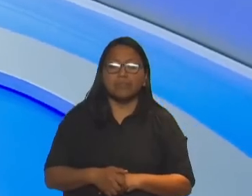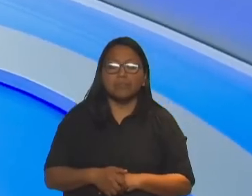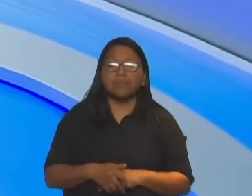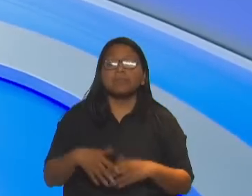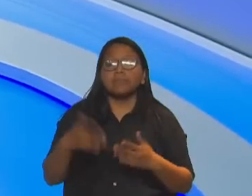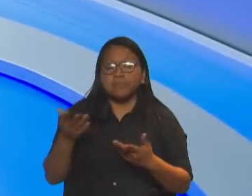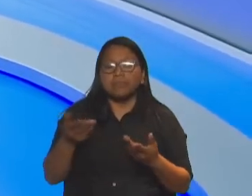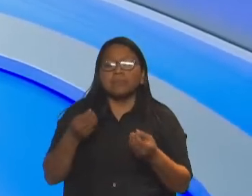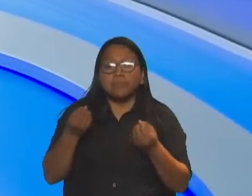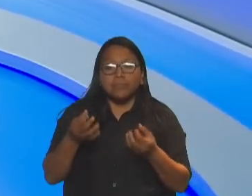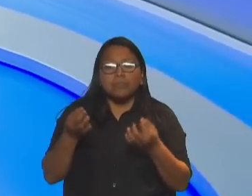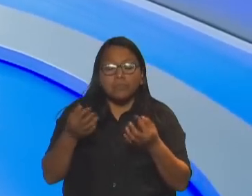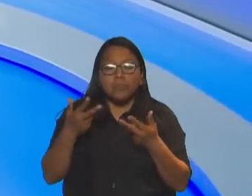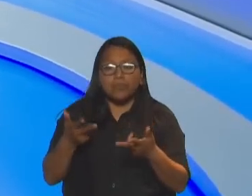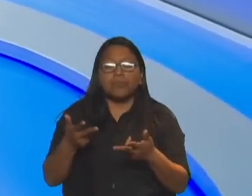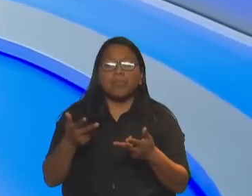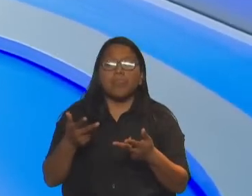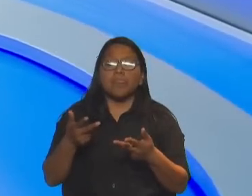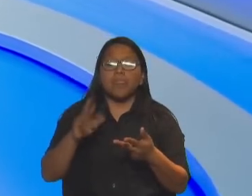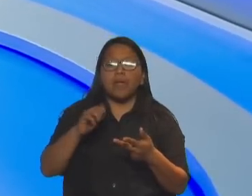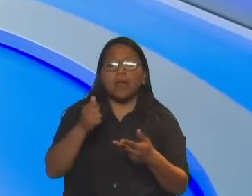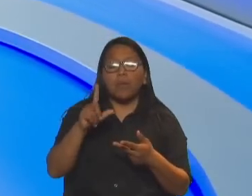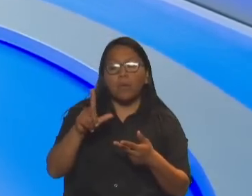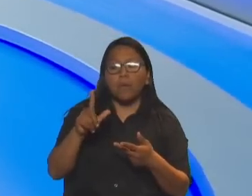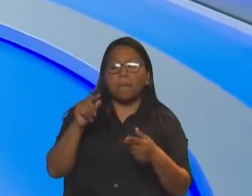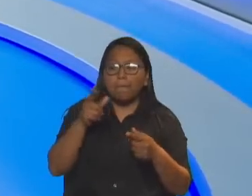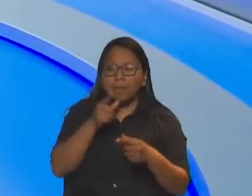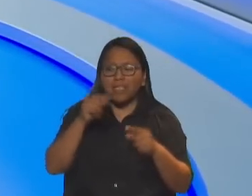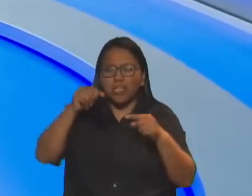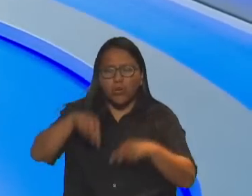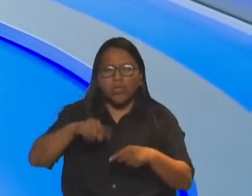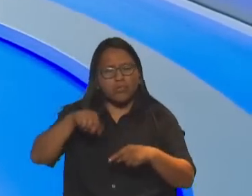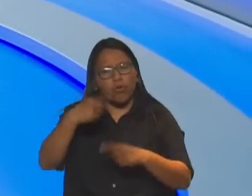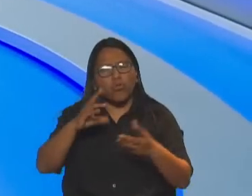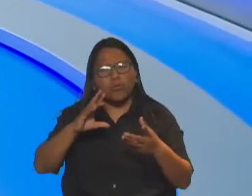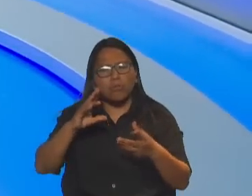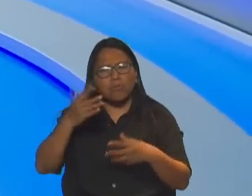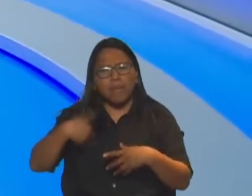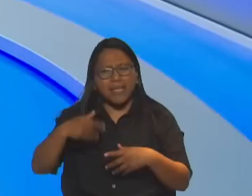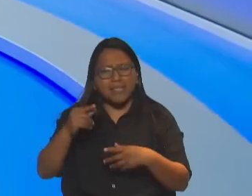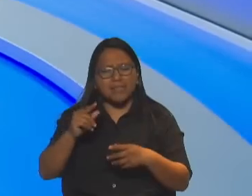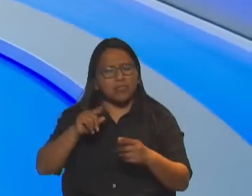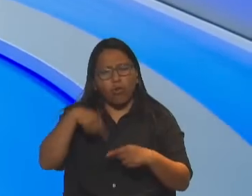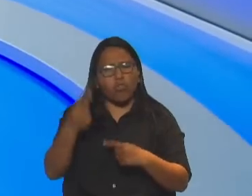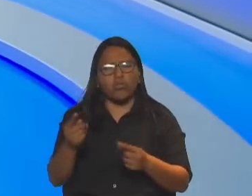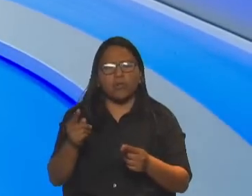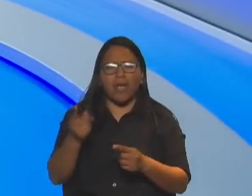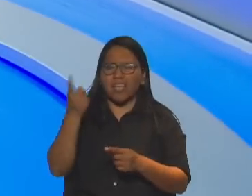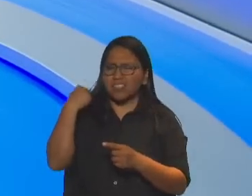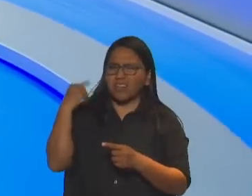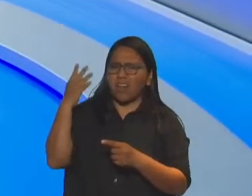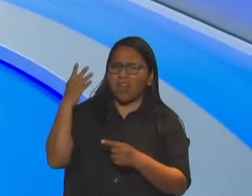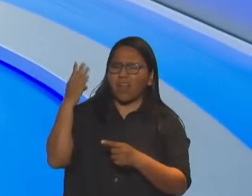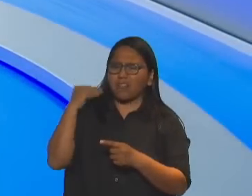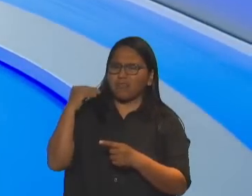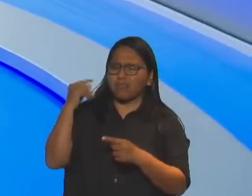muy bien raúl artemio crees que que hoy es otro país la argentina después de lo sucedido anoche bueno